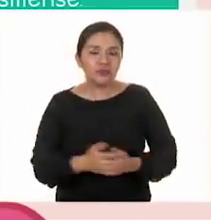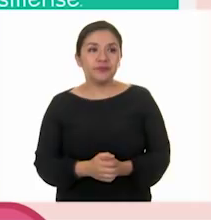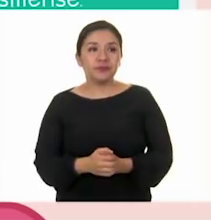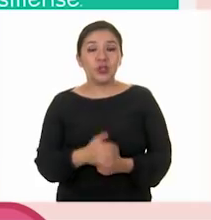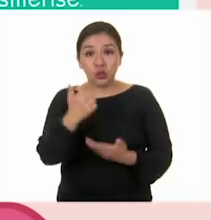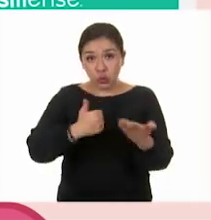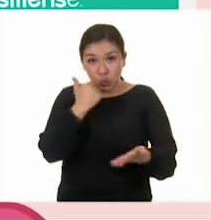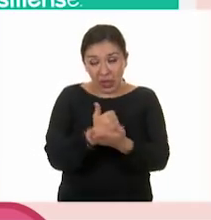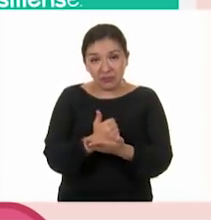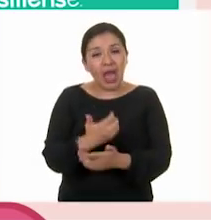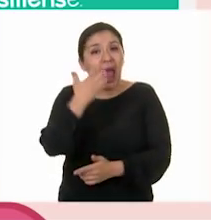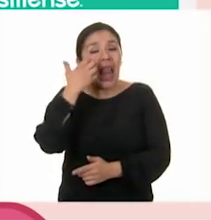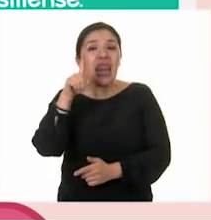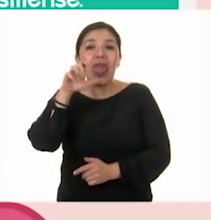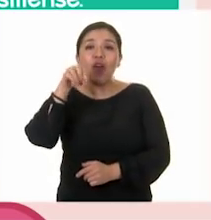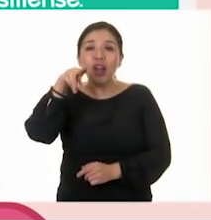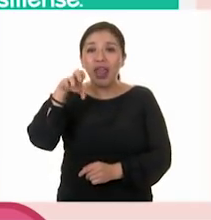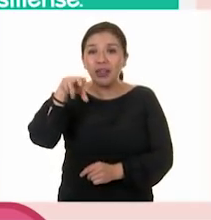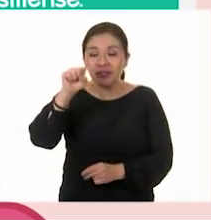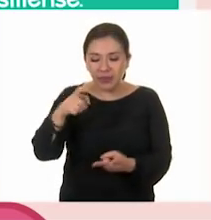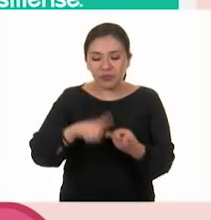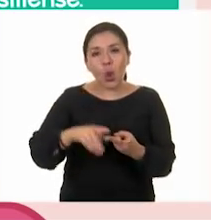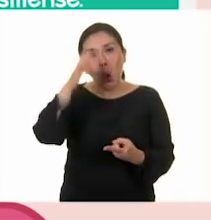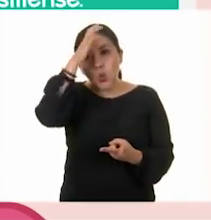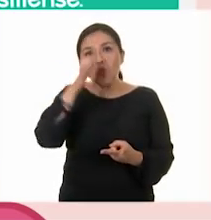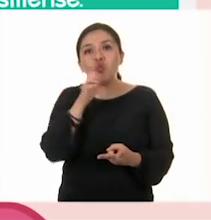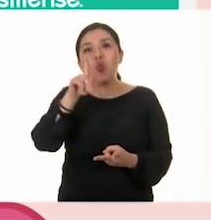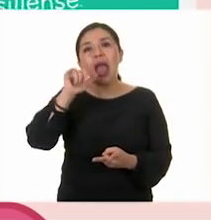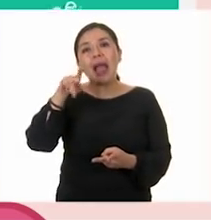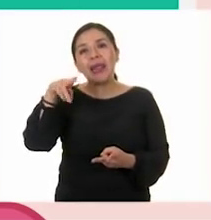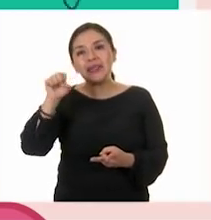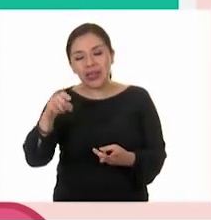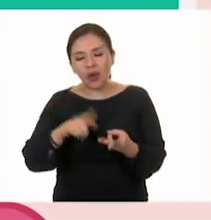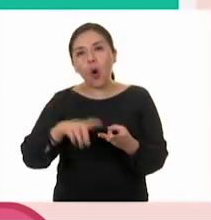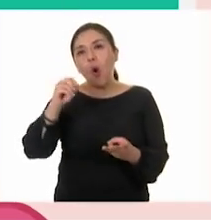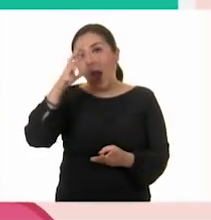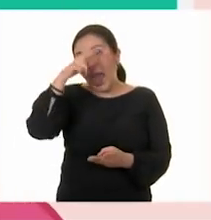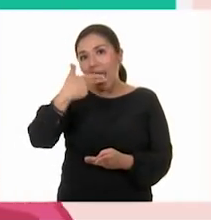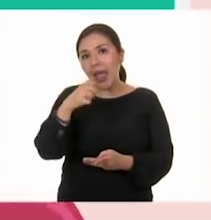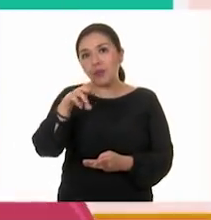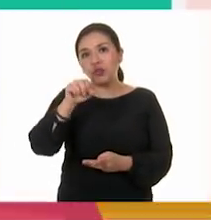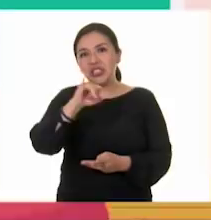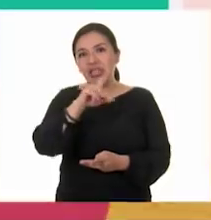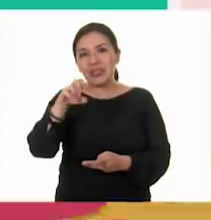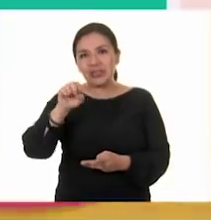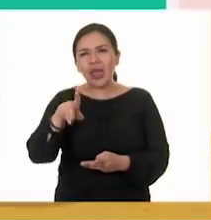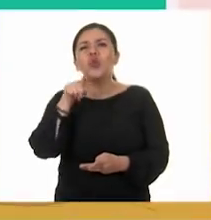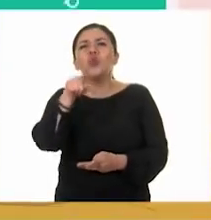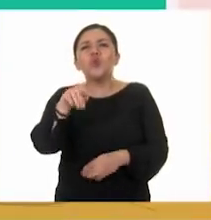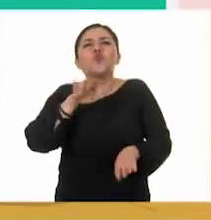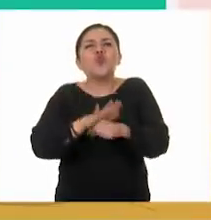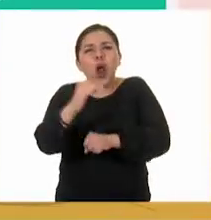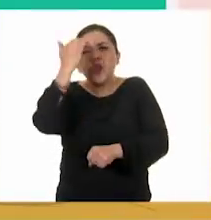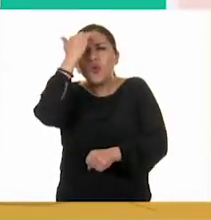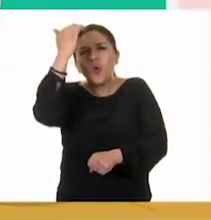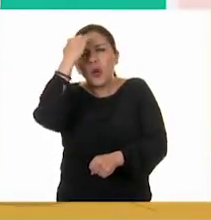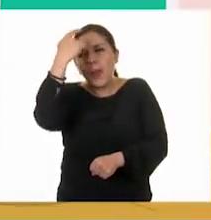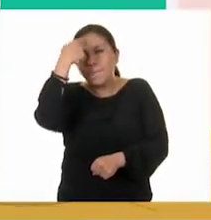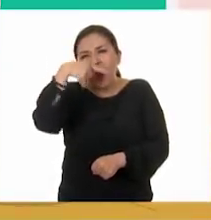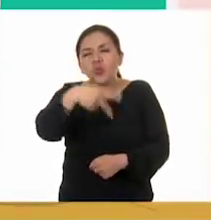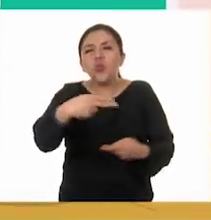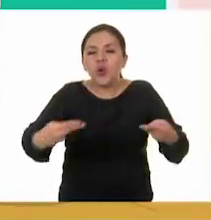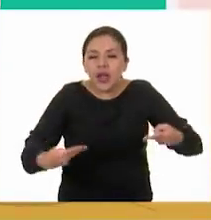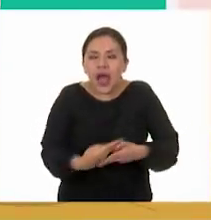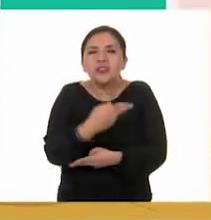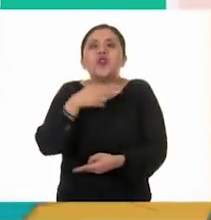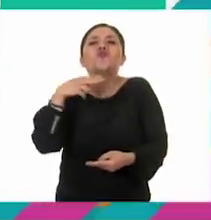de ciudad, leonense, culiacanense, hermosillense. ¿Cuáles son los gentilicios que indican sus